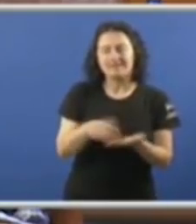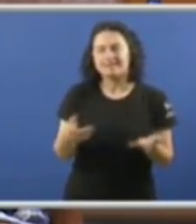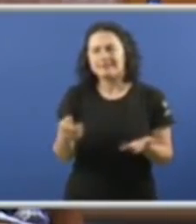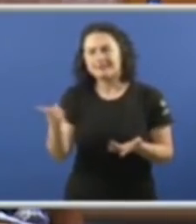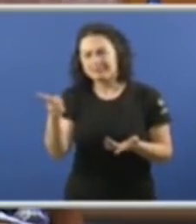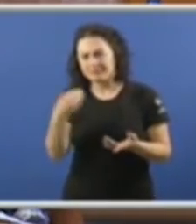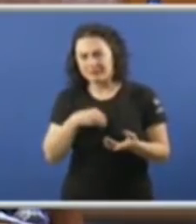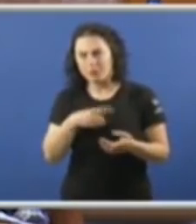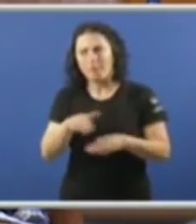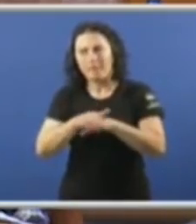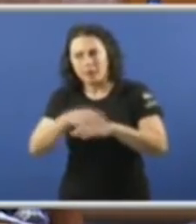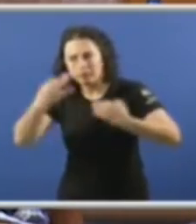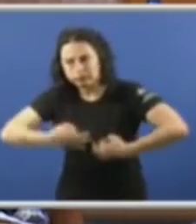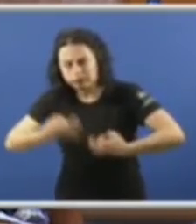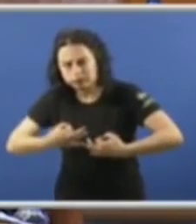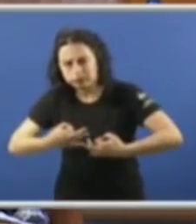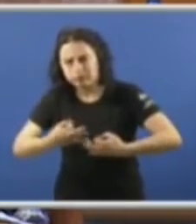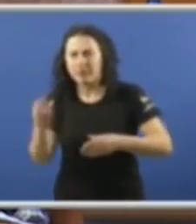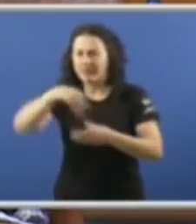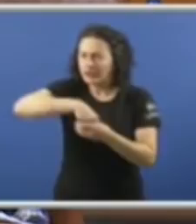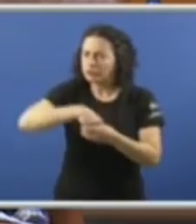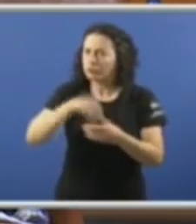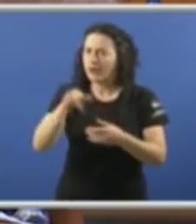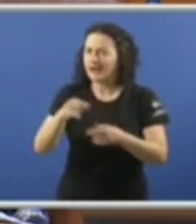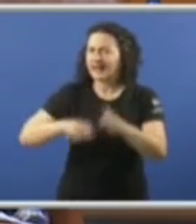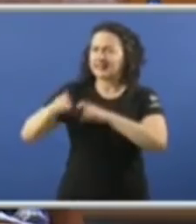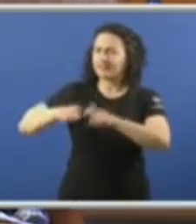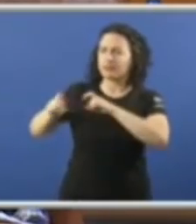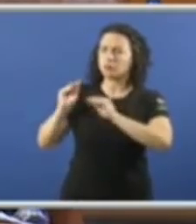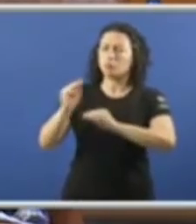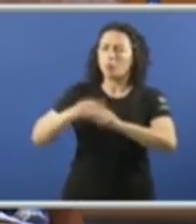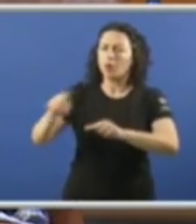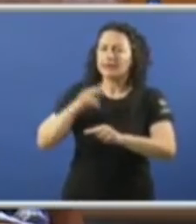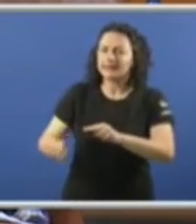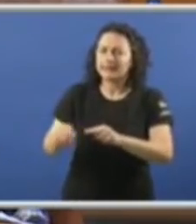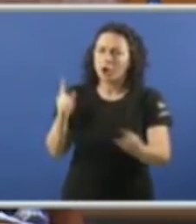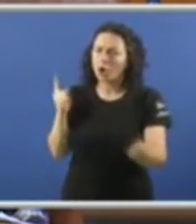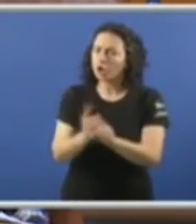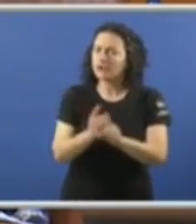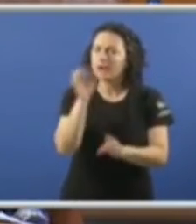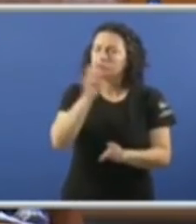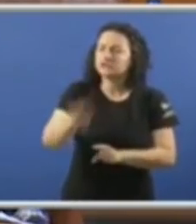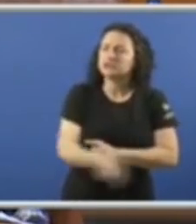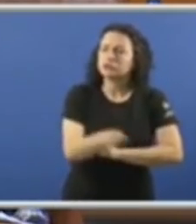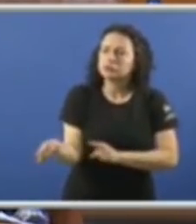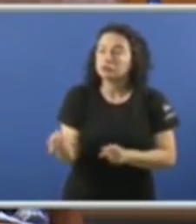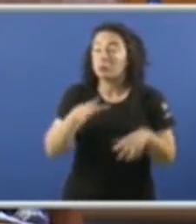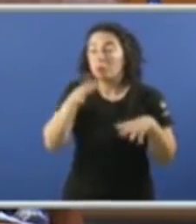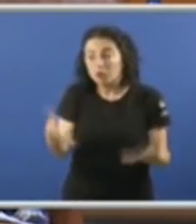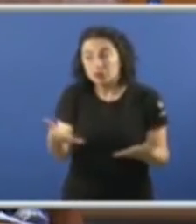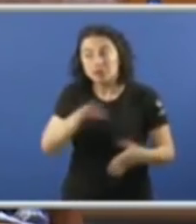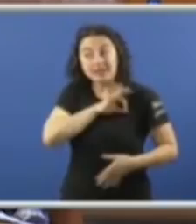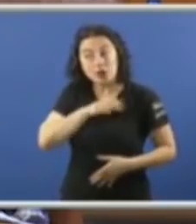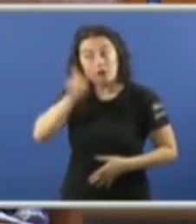ese acto de contrición tamén inclúe rectificar a súa política contra o galego. Por iso é, señor Feijó,